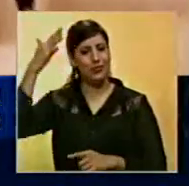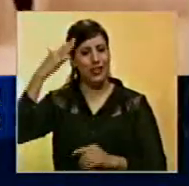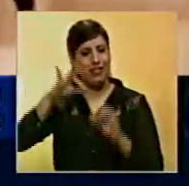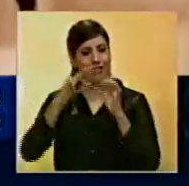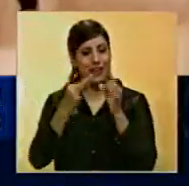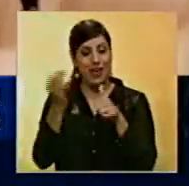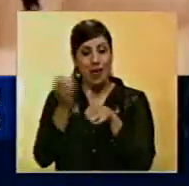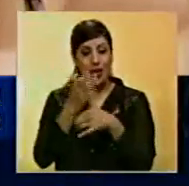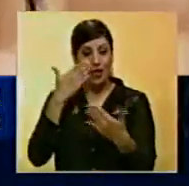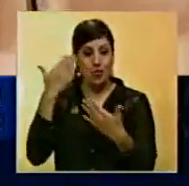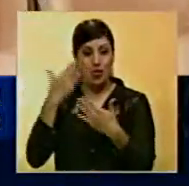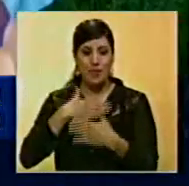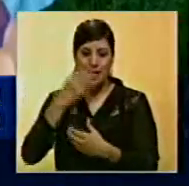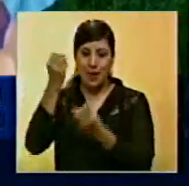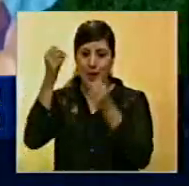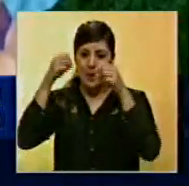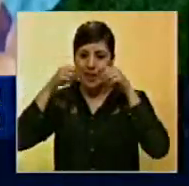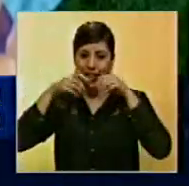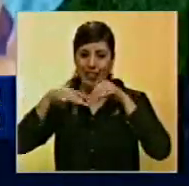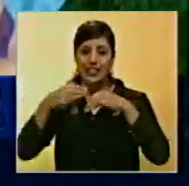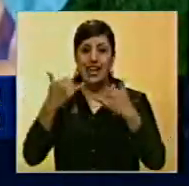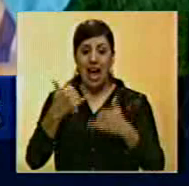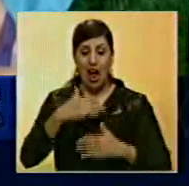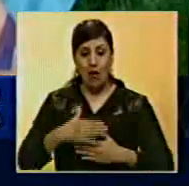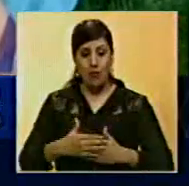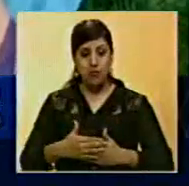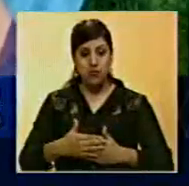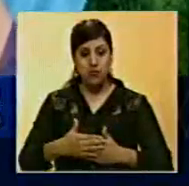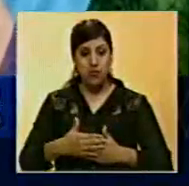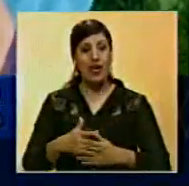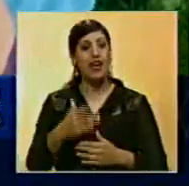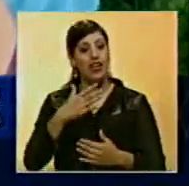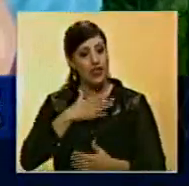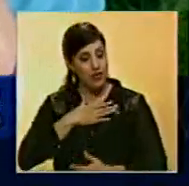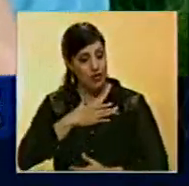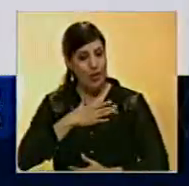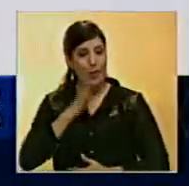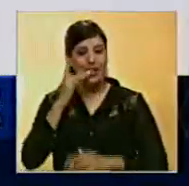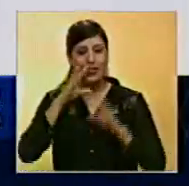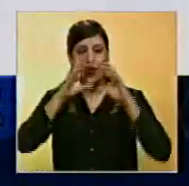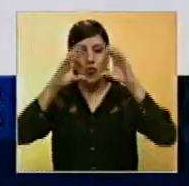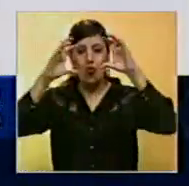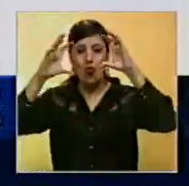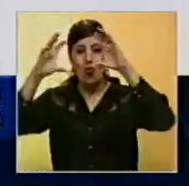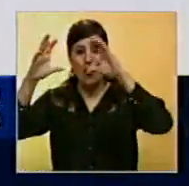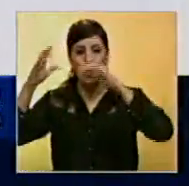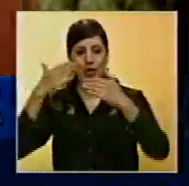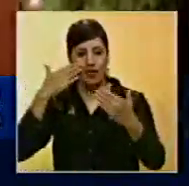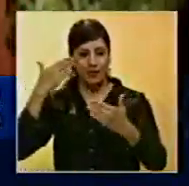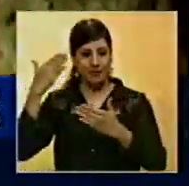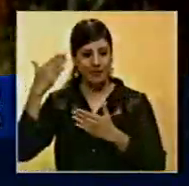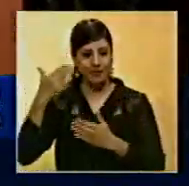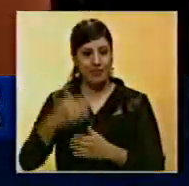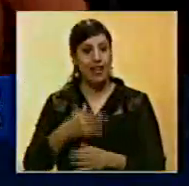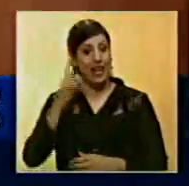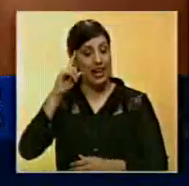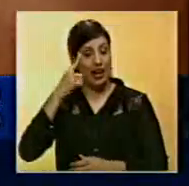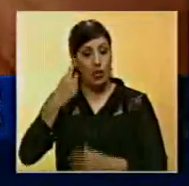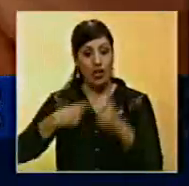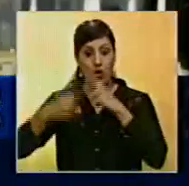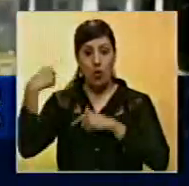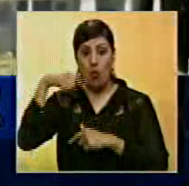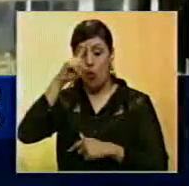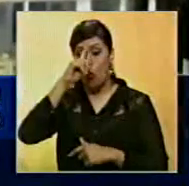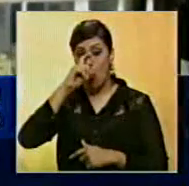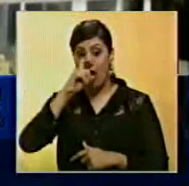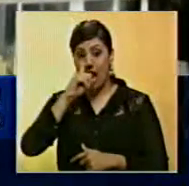a Astrid, que es mi bendición, y ahora llegan los niños. Estoy como en una nube, dijo Carlos. Recordemos que hace un año la